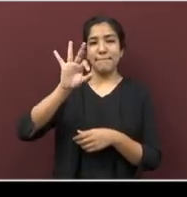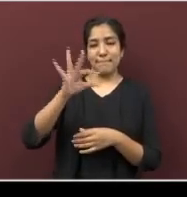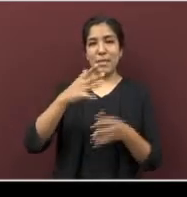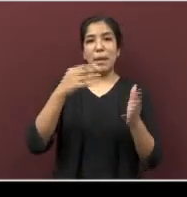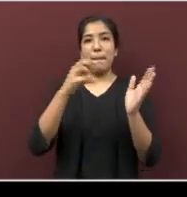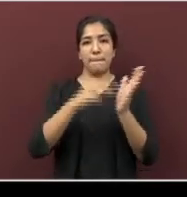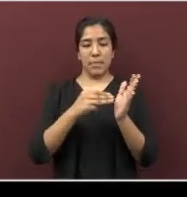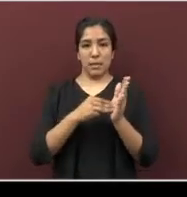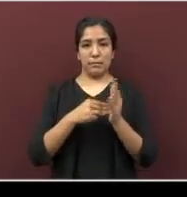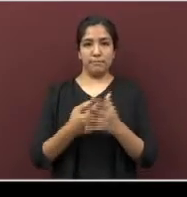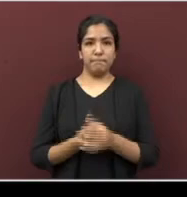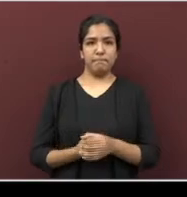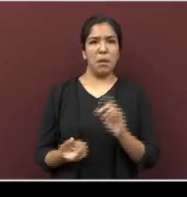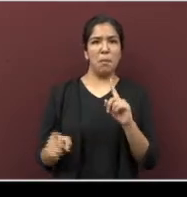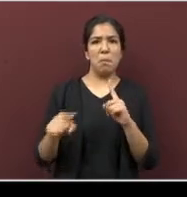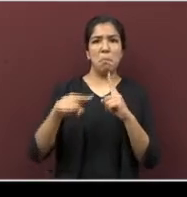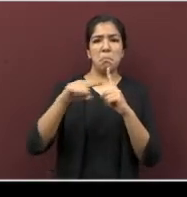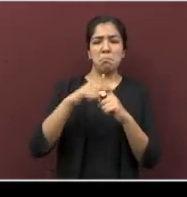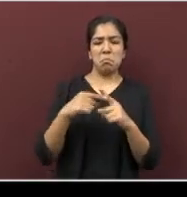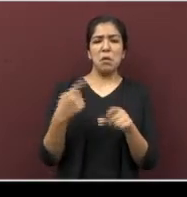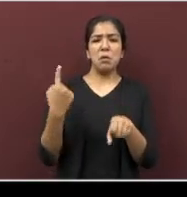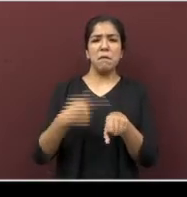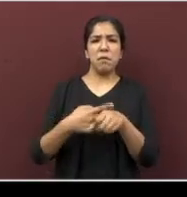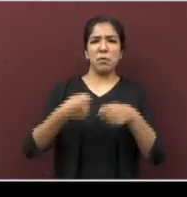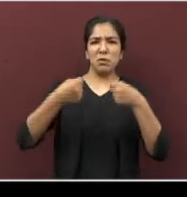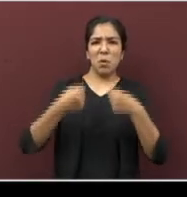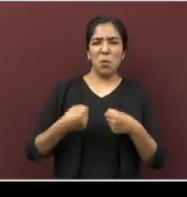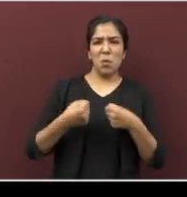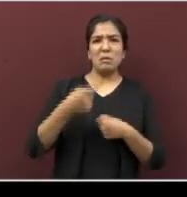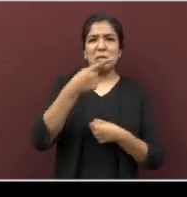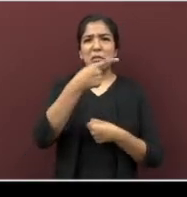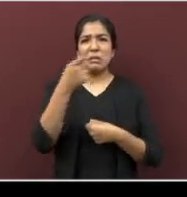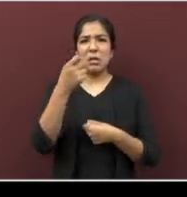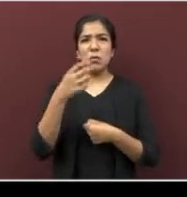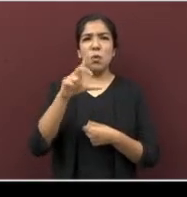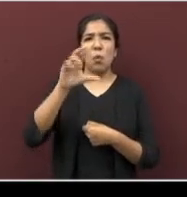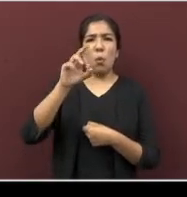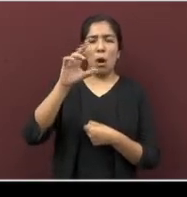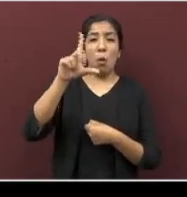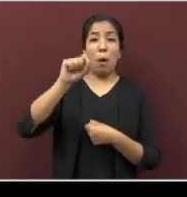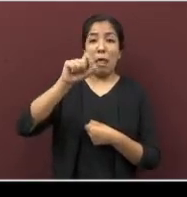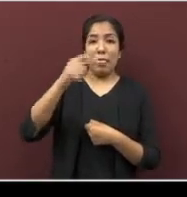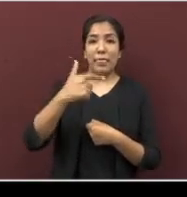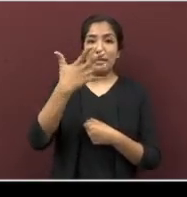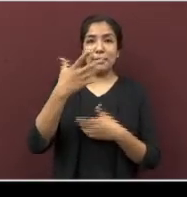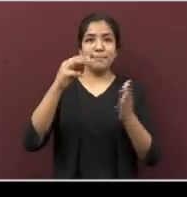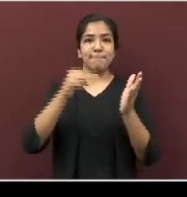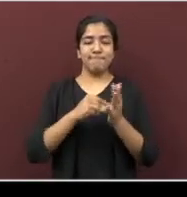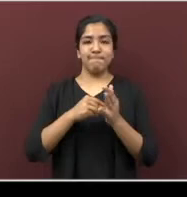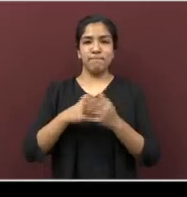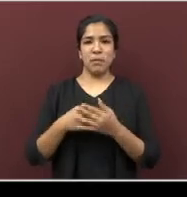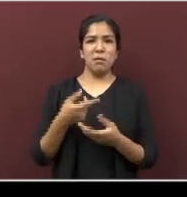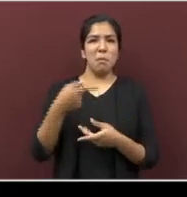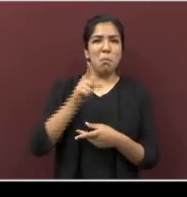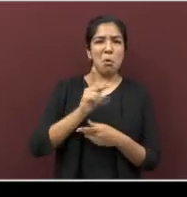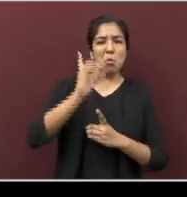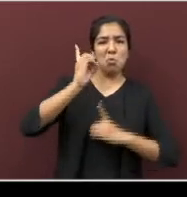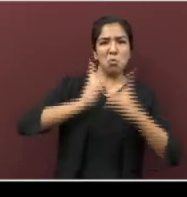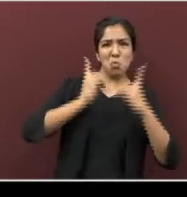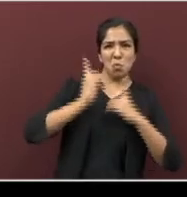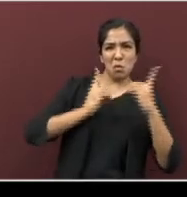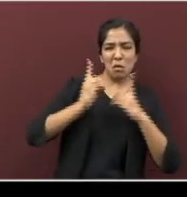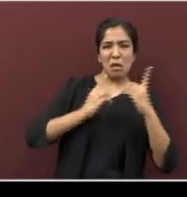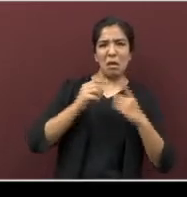mil 145 permanecen como sospechosos 10 mil 831 y 9